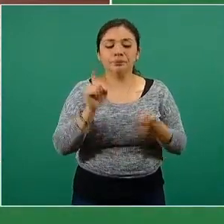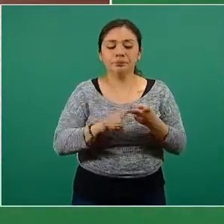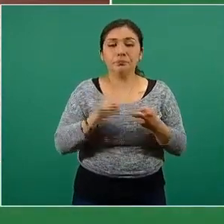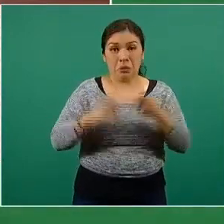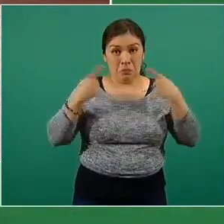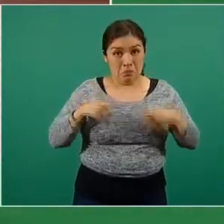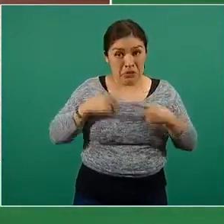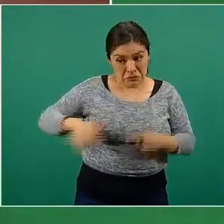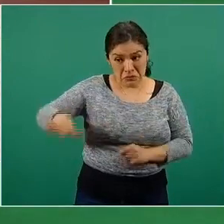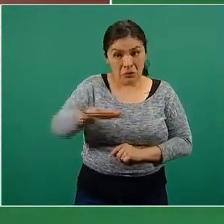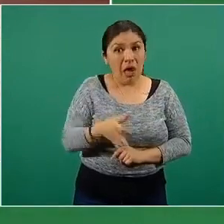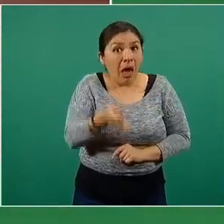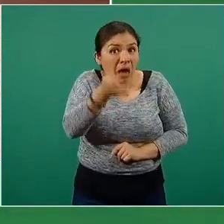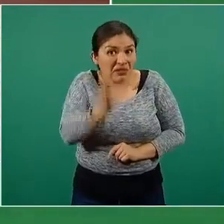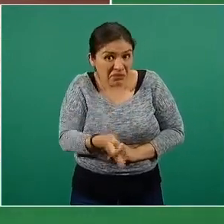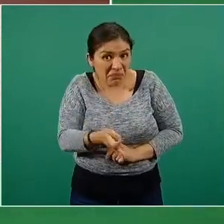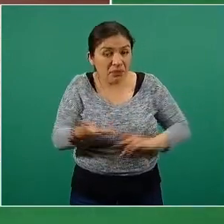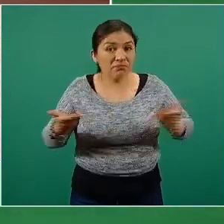eso hemos